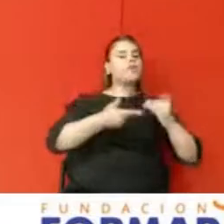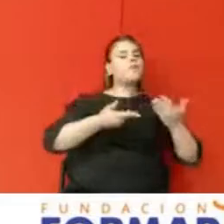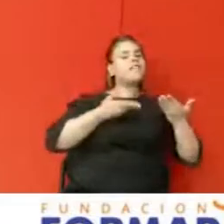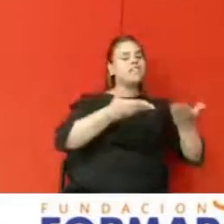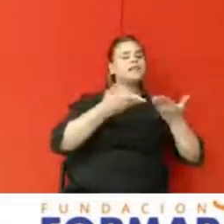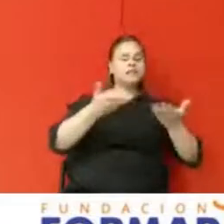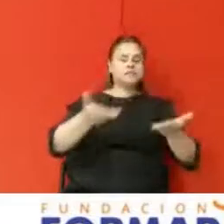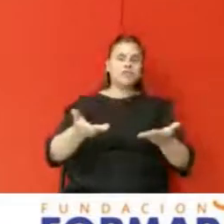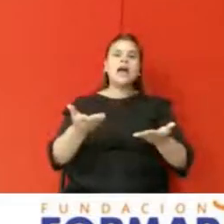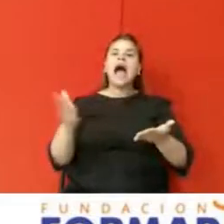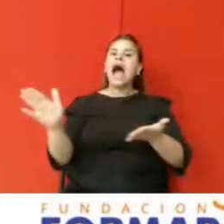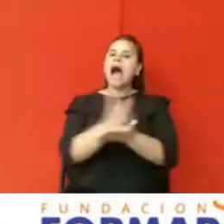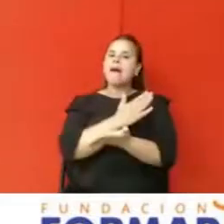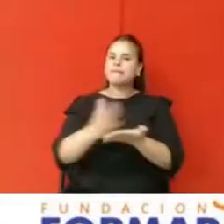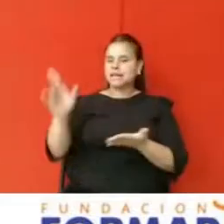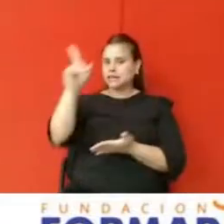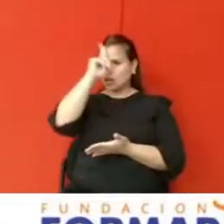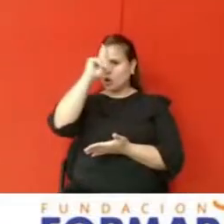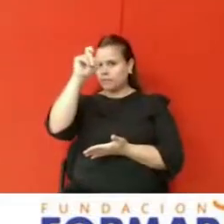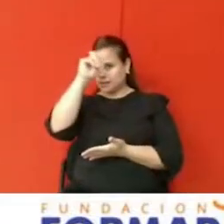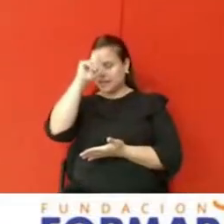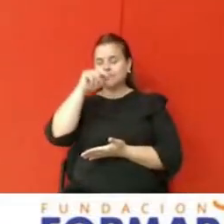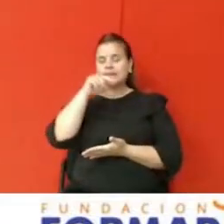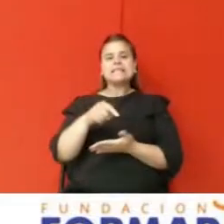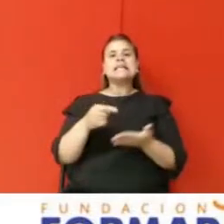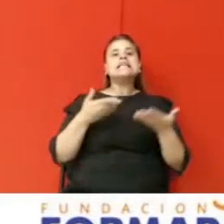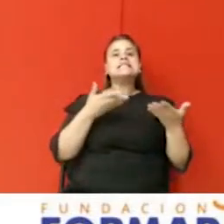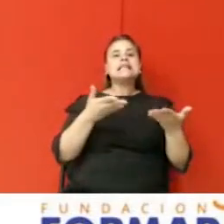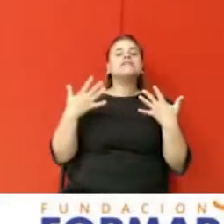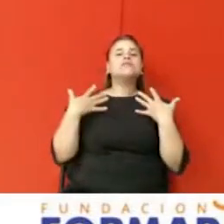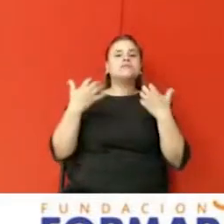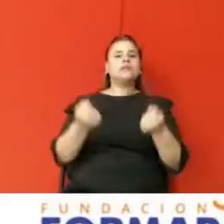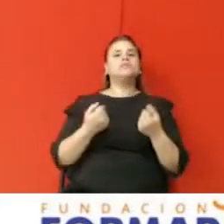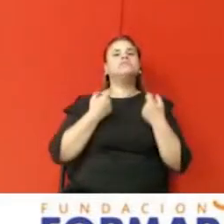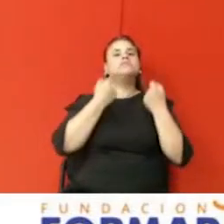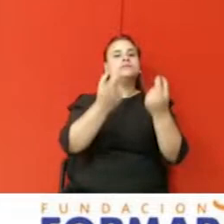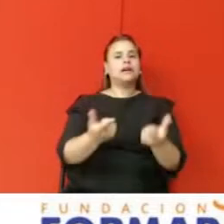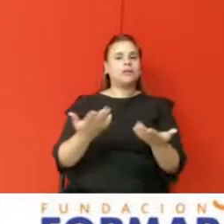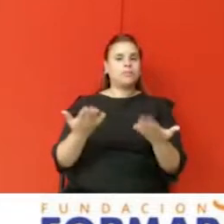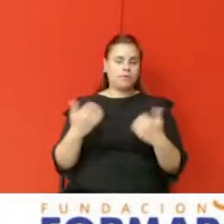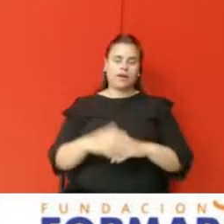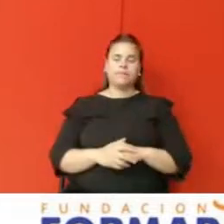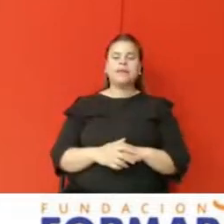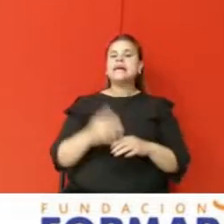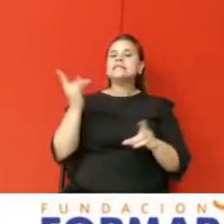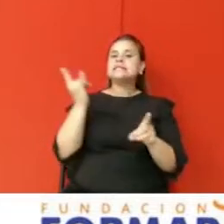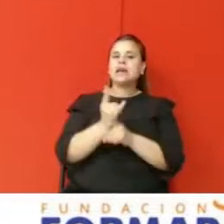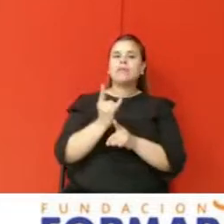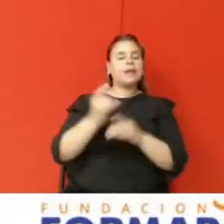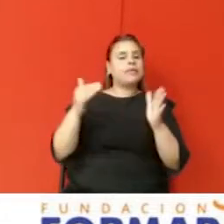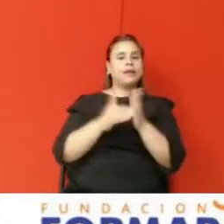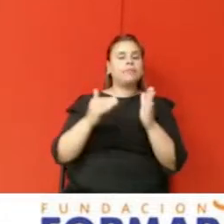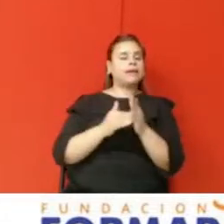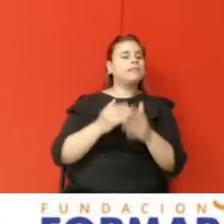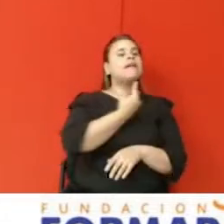obviamente, que permite brindar servicios de salud humanizados, oportunos a la población,